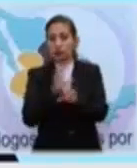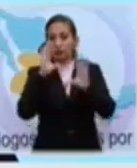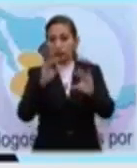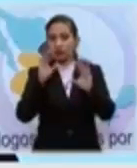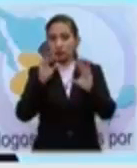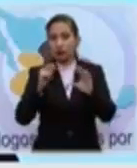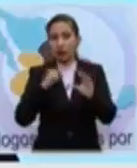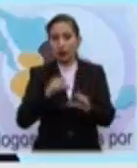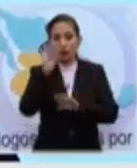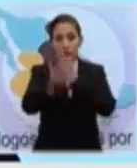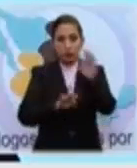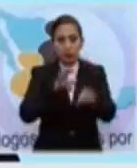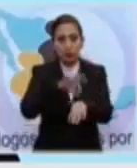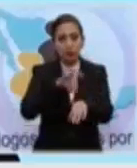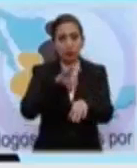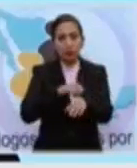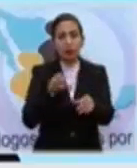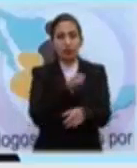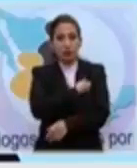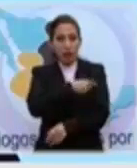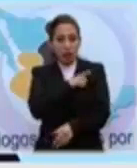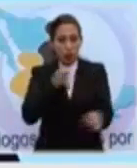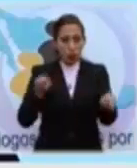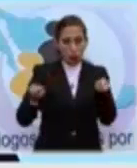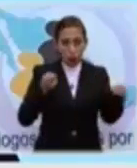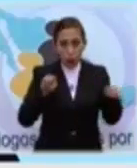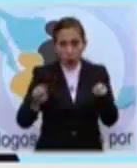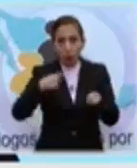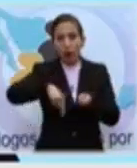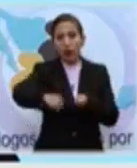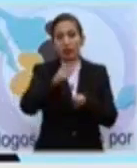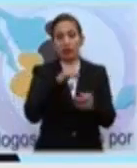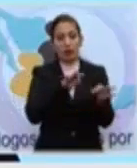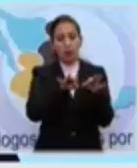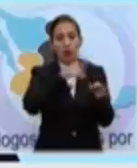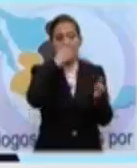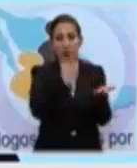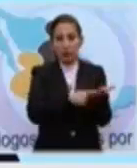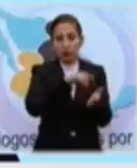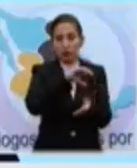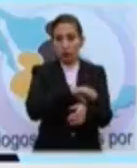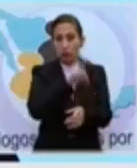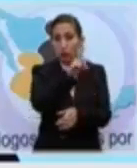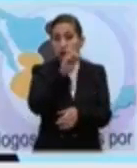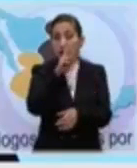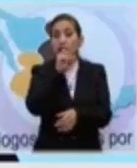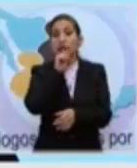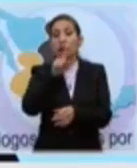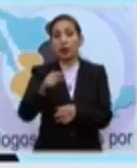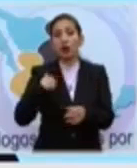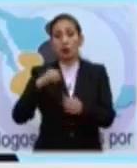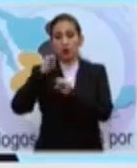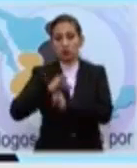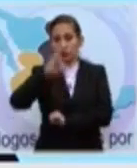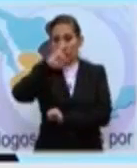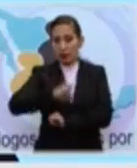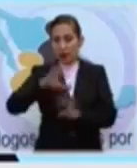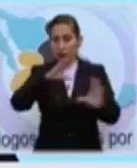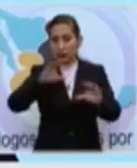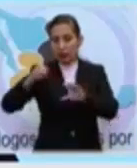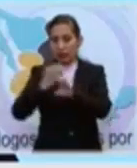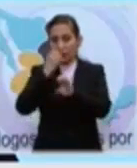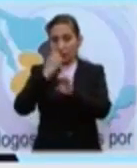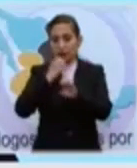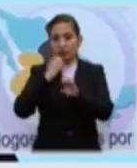enseñanza, planeación médica, regulación sanitaria y mejora de la práctica clínica, desempeñándose además como jefe de enseñanza estatal